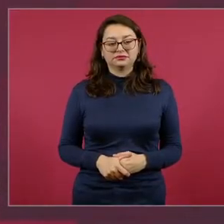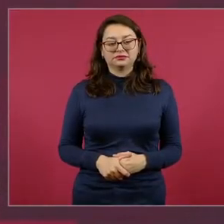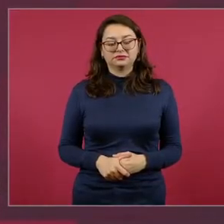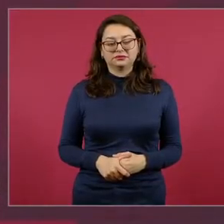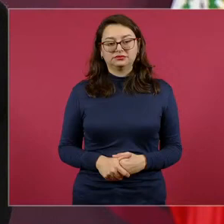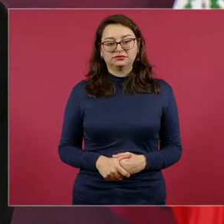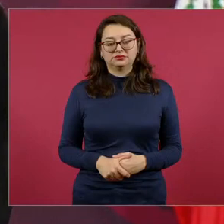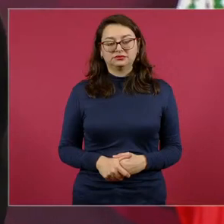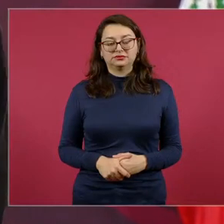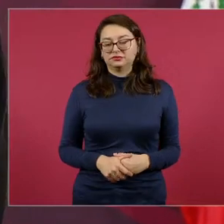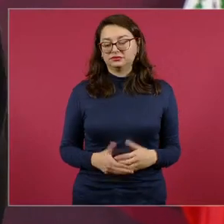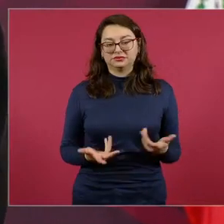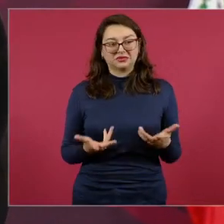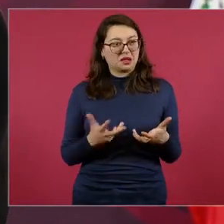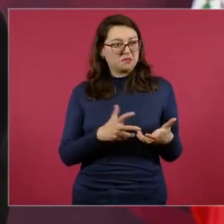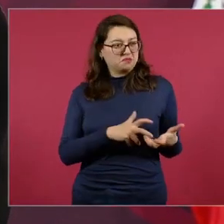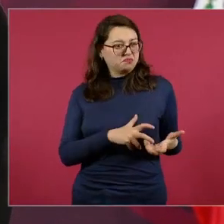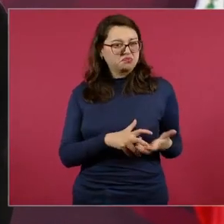la salida